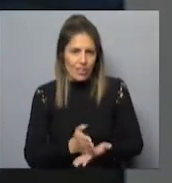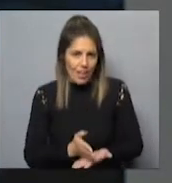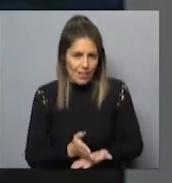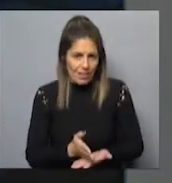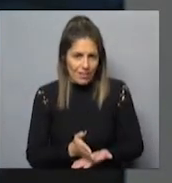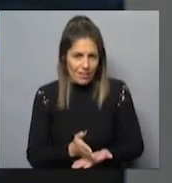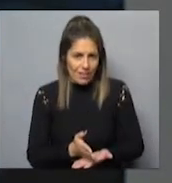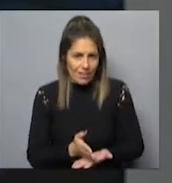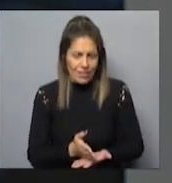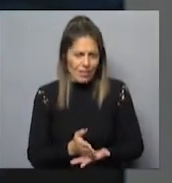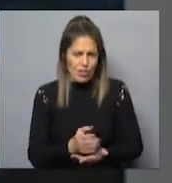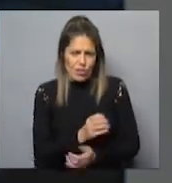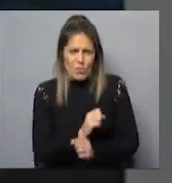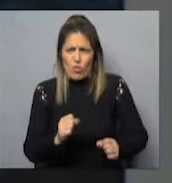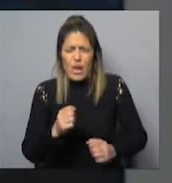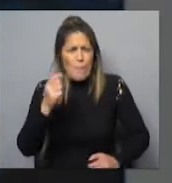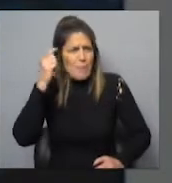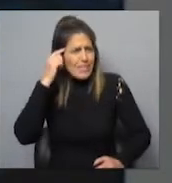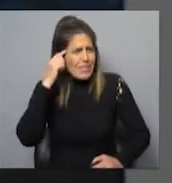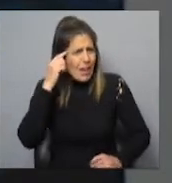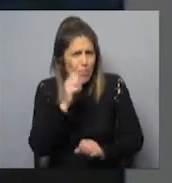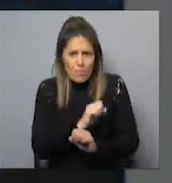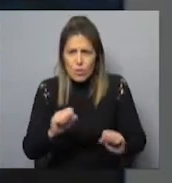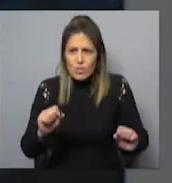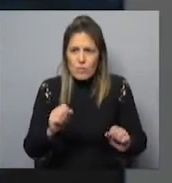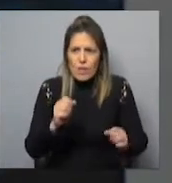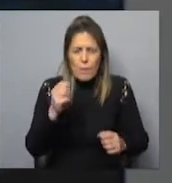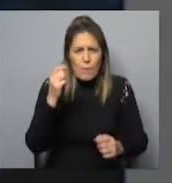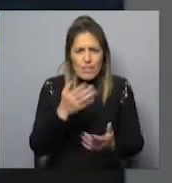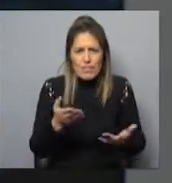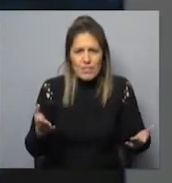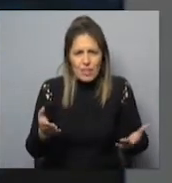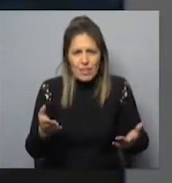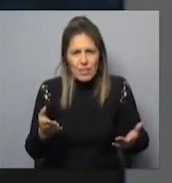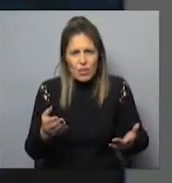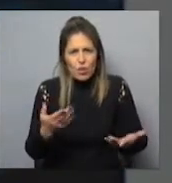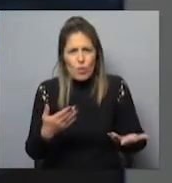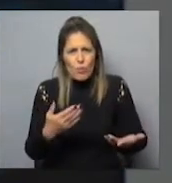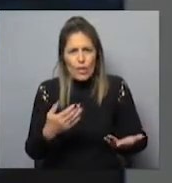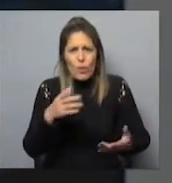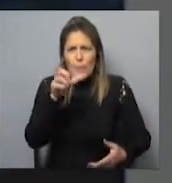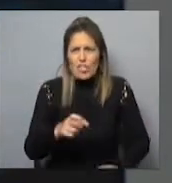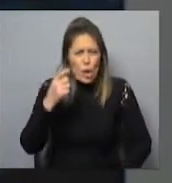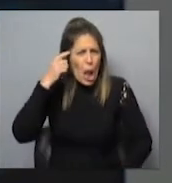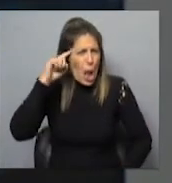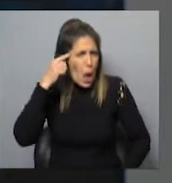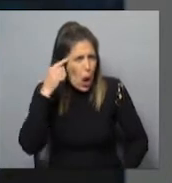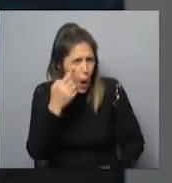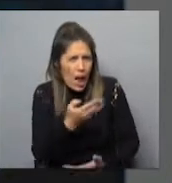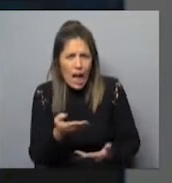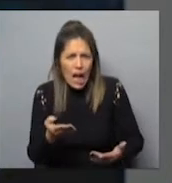totalmente inviable era imposible era como un esquizofrénico o una esquizofrénica